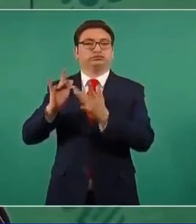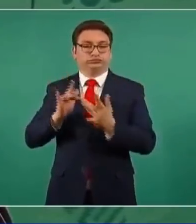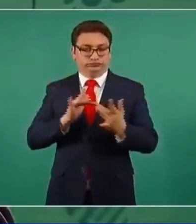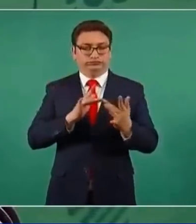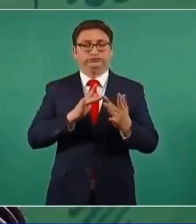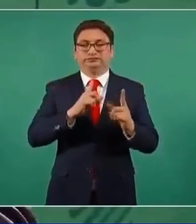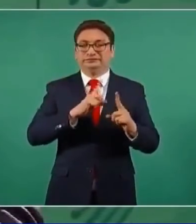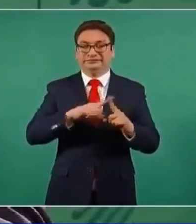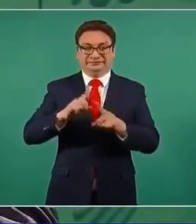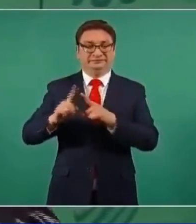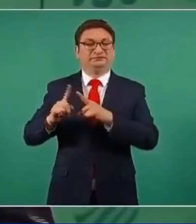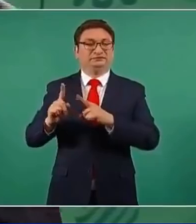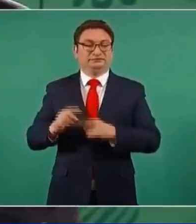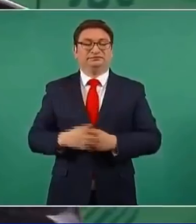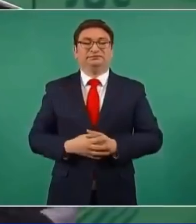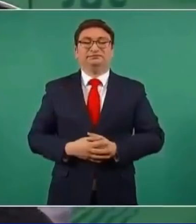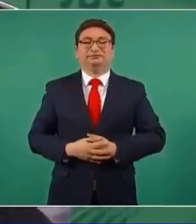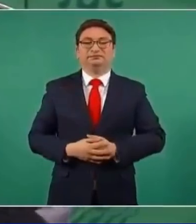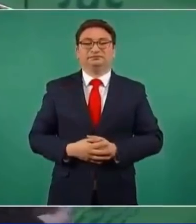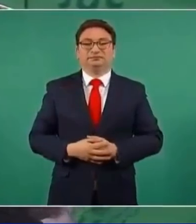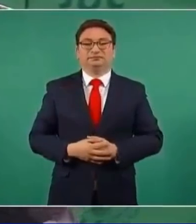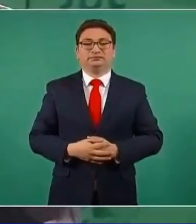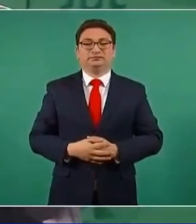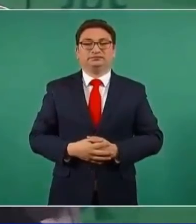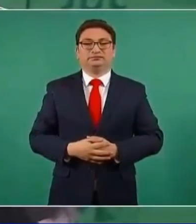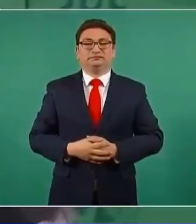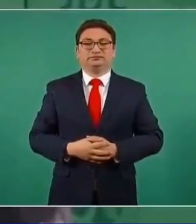Y aunque